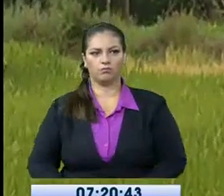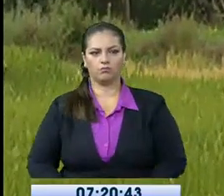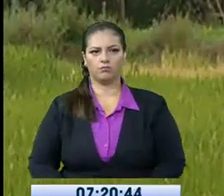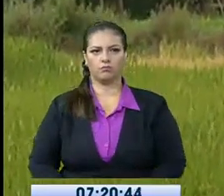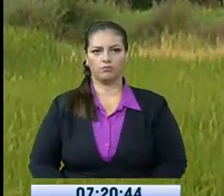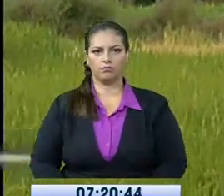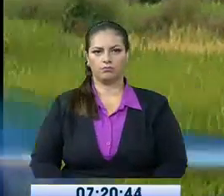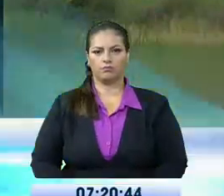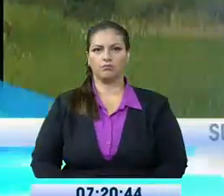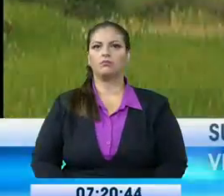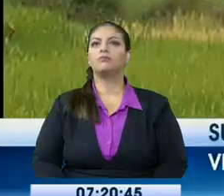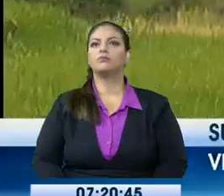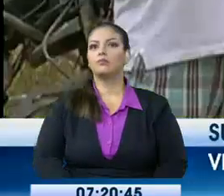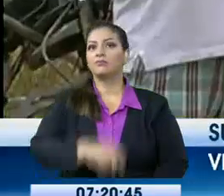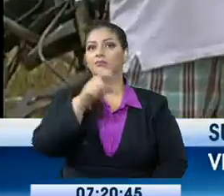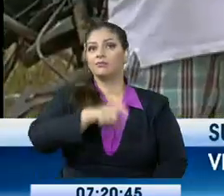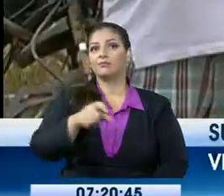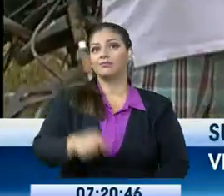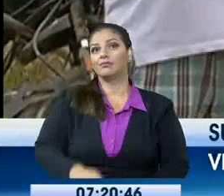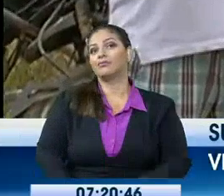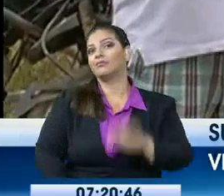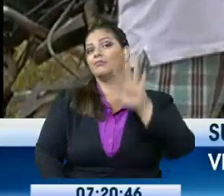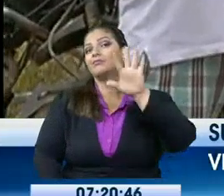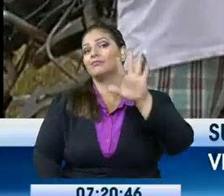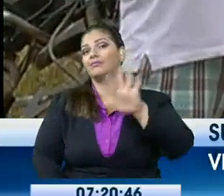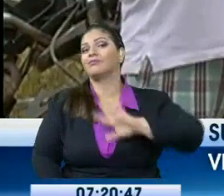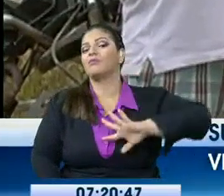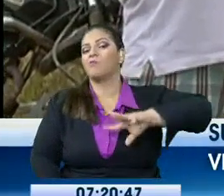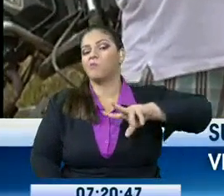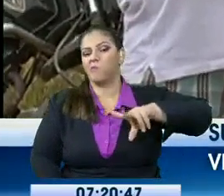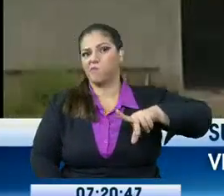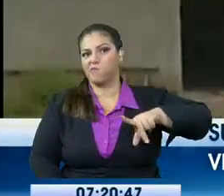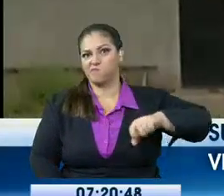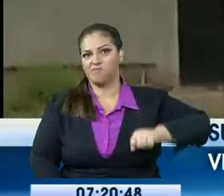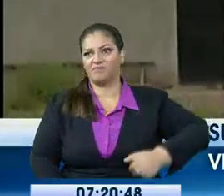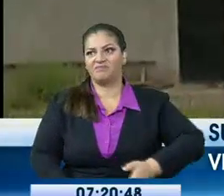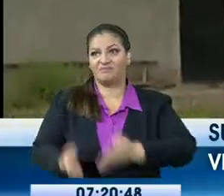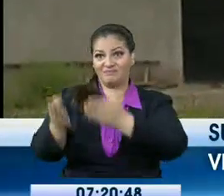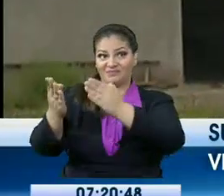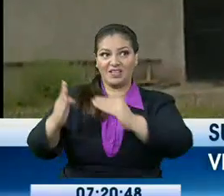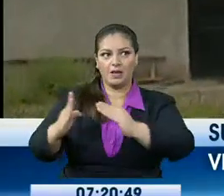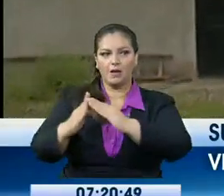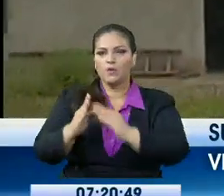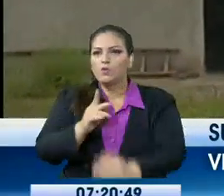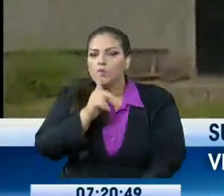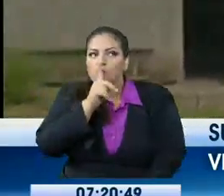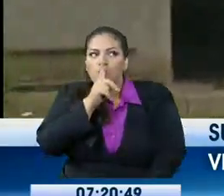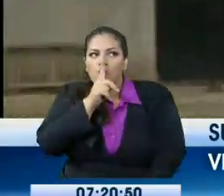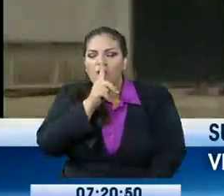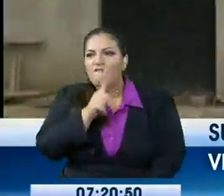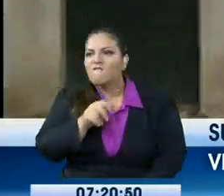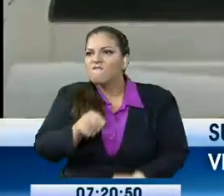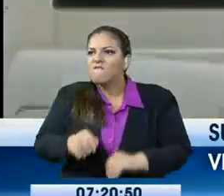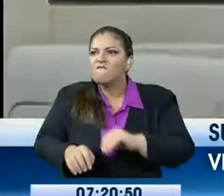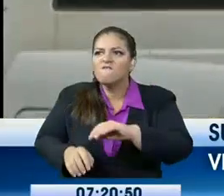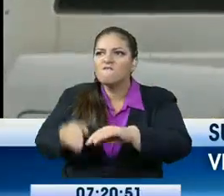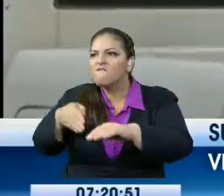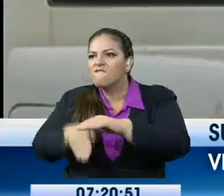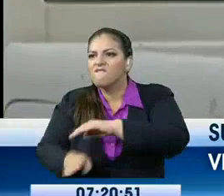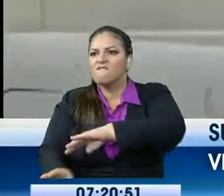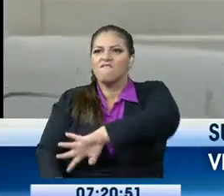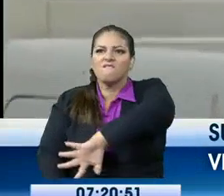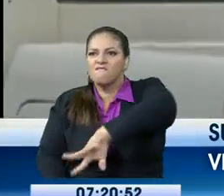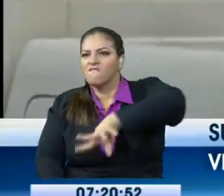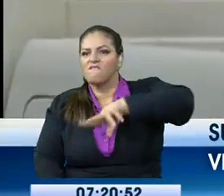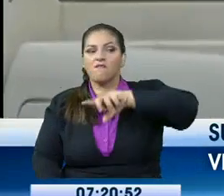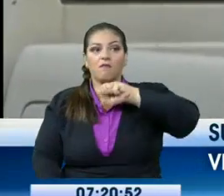Eran 5 personas que llegaron sin previo aviso y sorprendieron a los habitantes de esta vivienda en la parroquia Junquillal. Trataron de ingresar